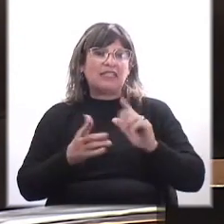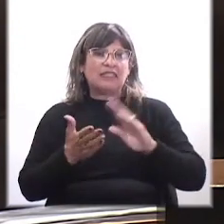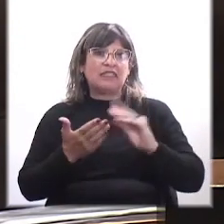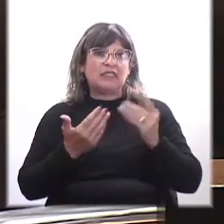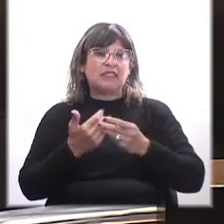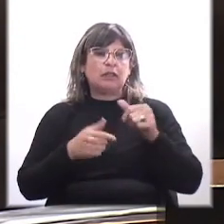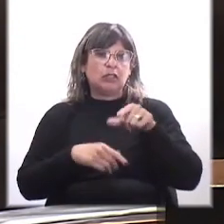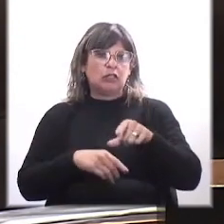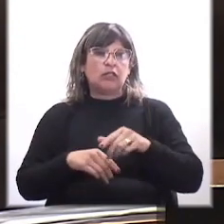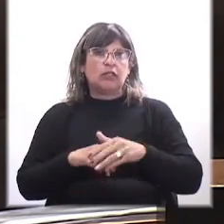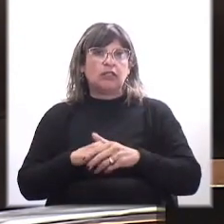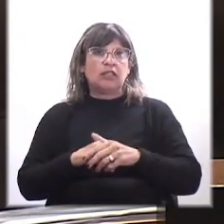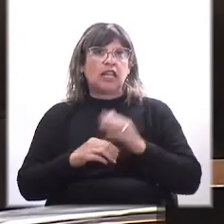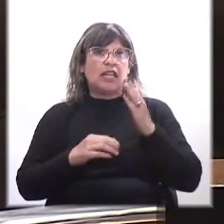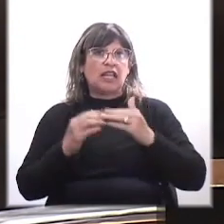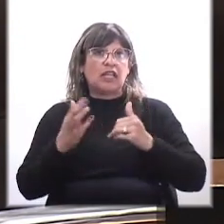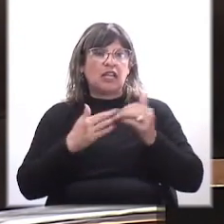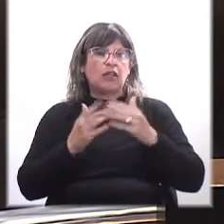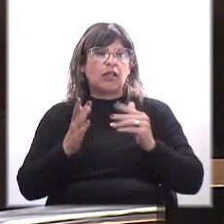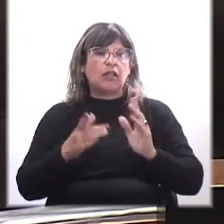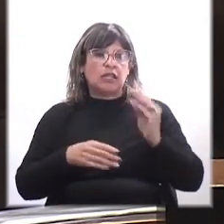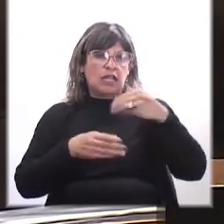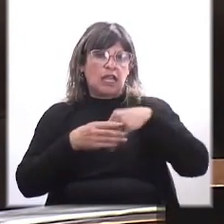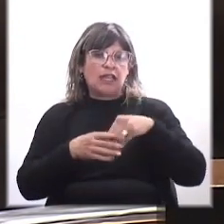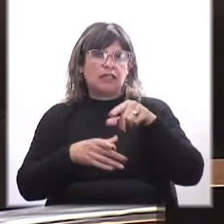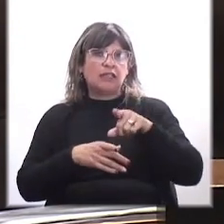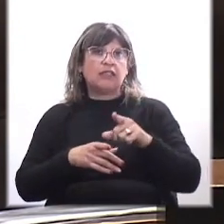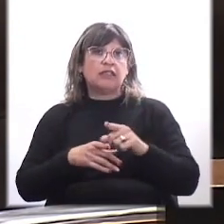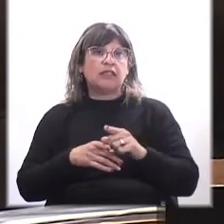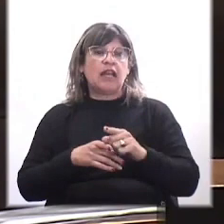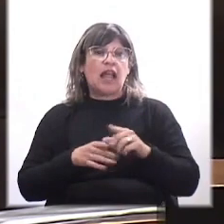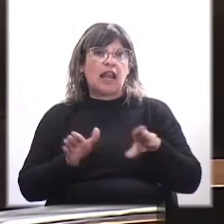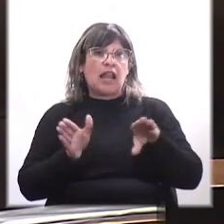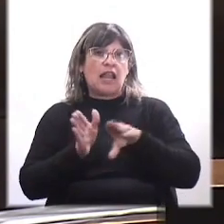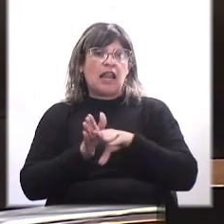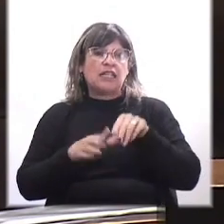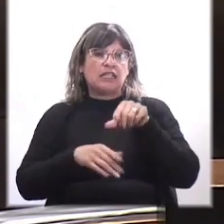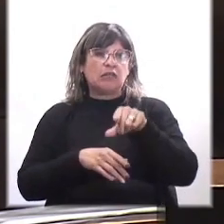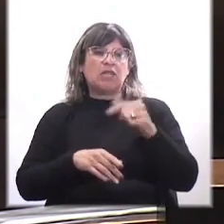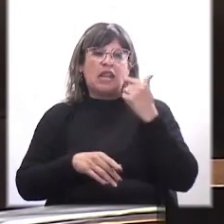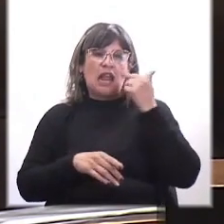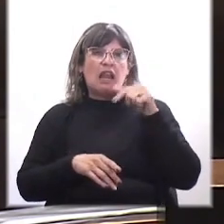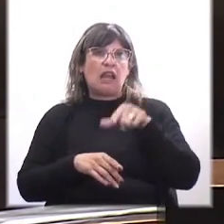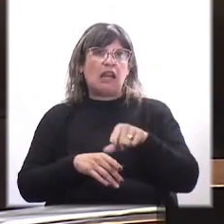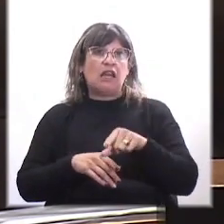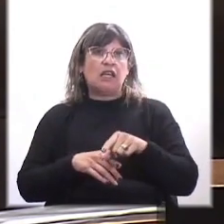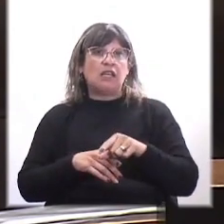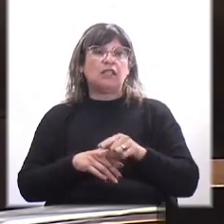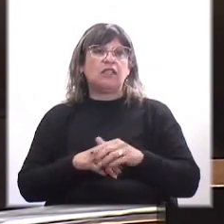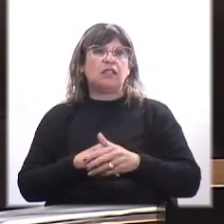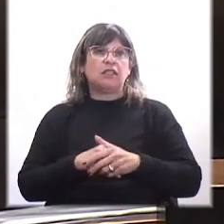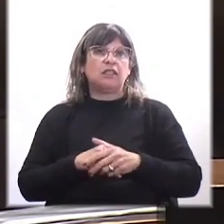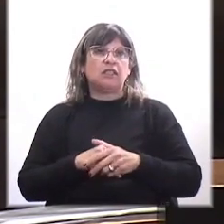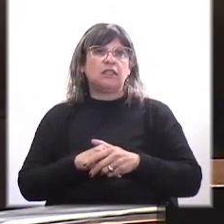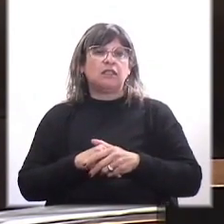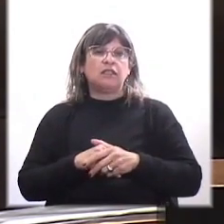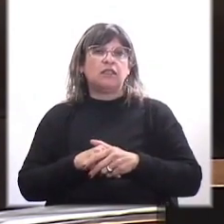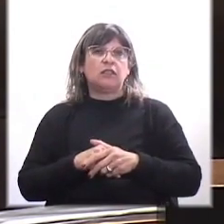proyecto ejecutivo y obras relacionadas a la terminal de gas natural licuado del Plata.